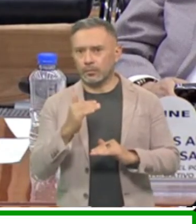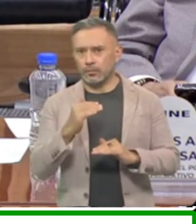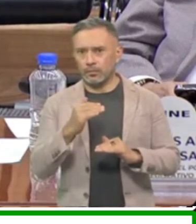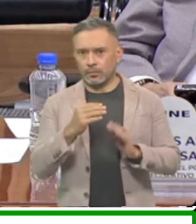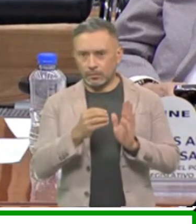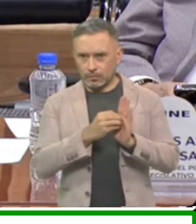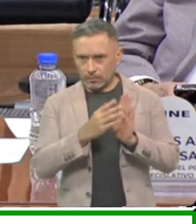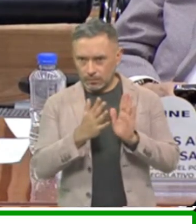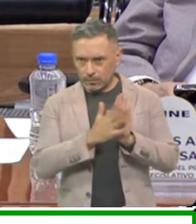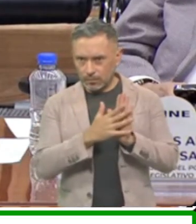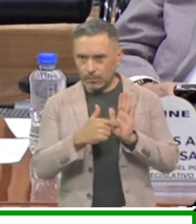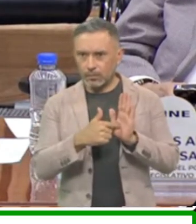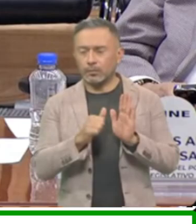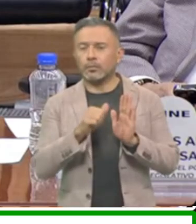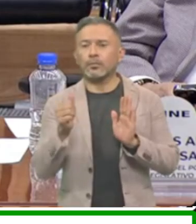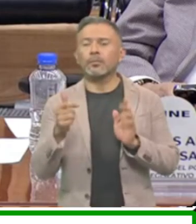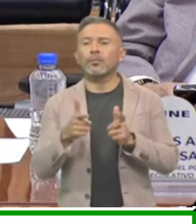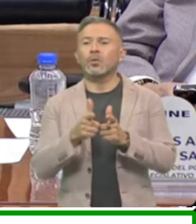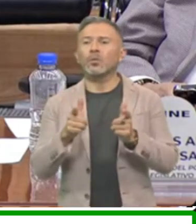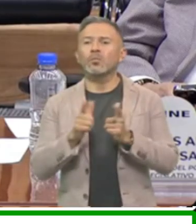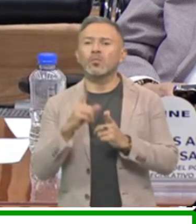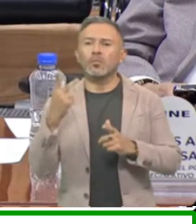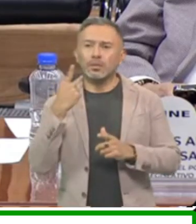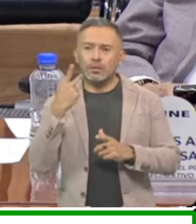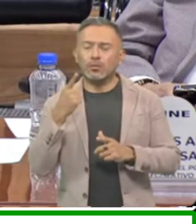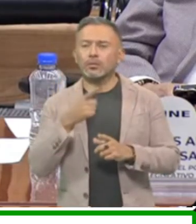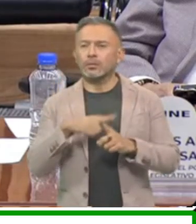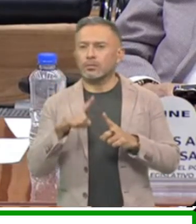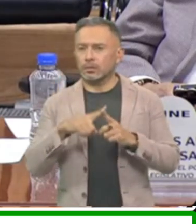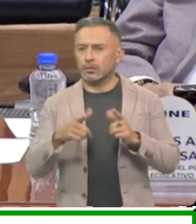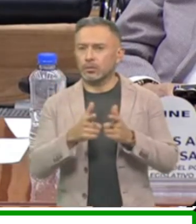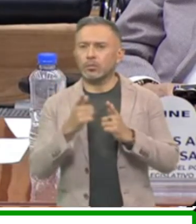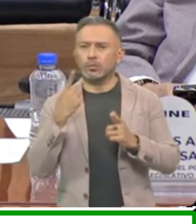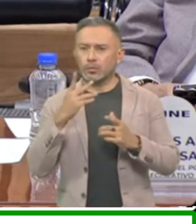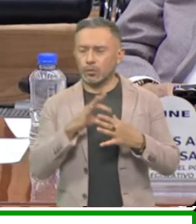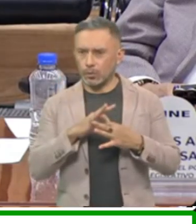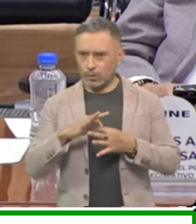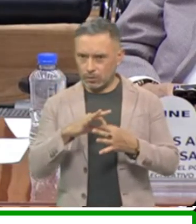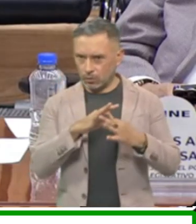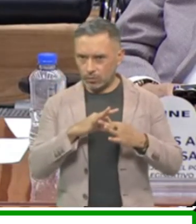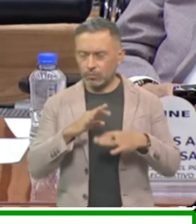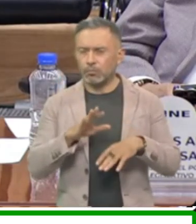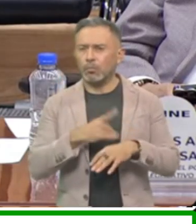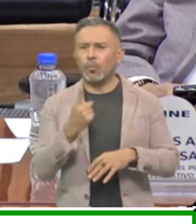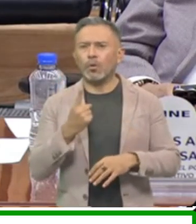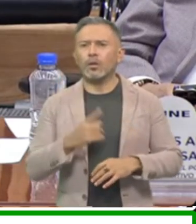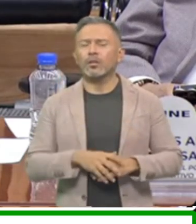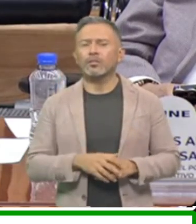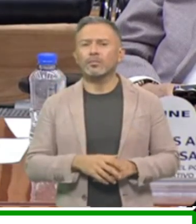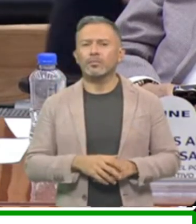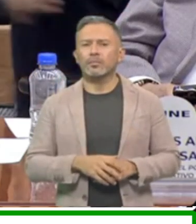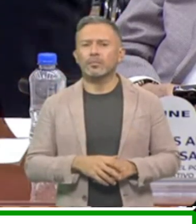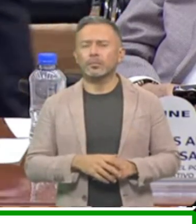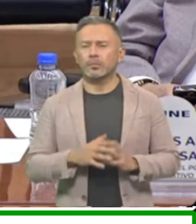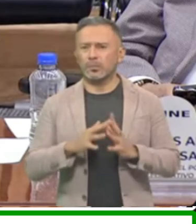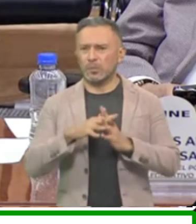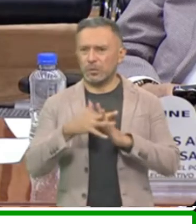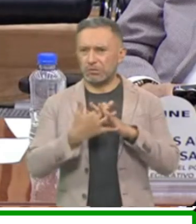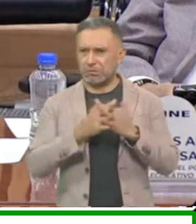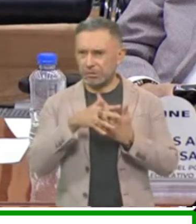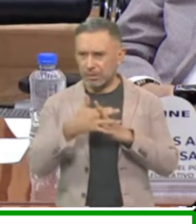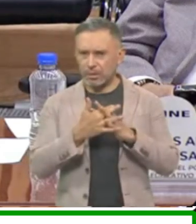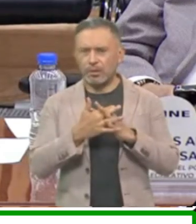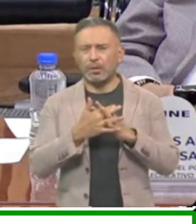para los partidos a las coaliciones, porque tergiversaría todo el